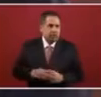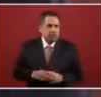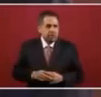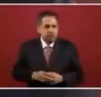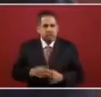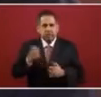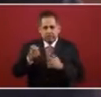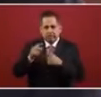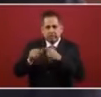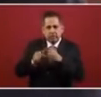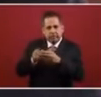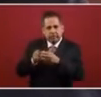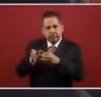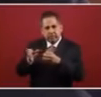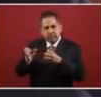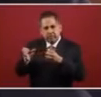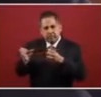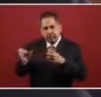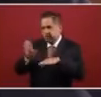vamos a ir ampliando